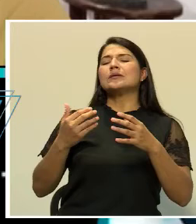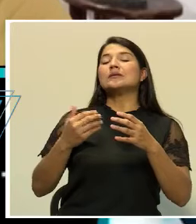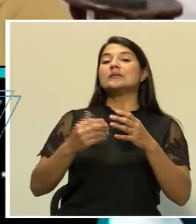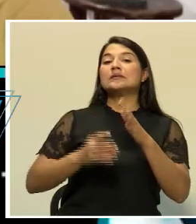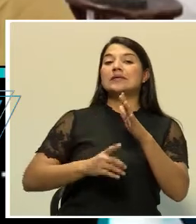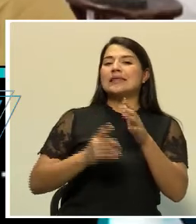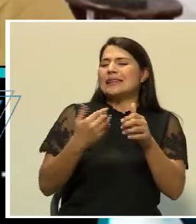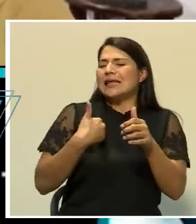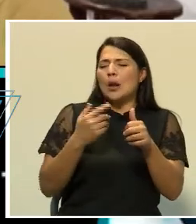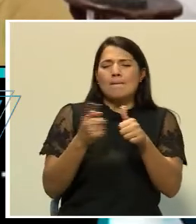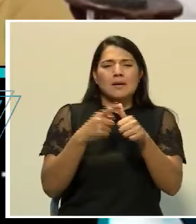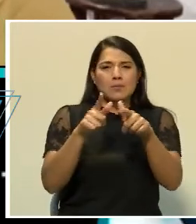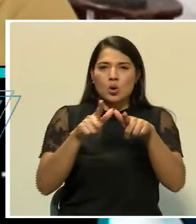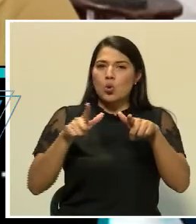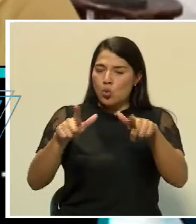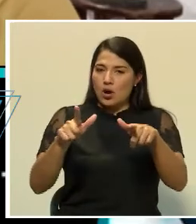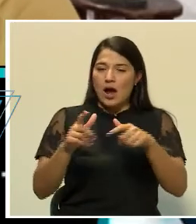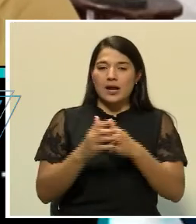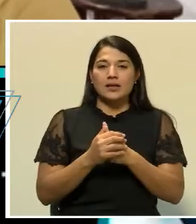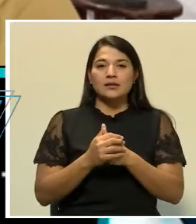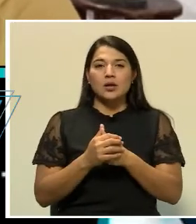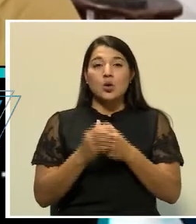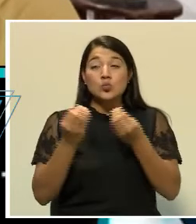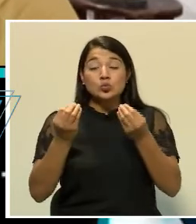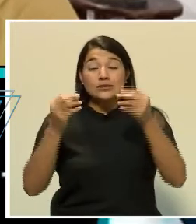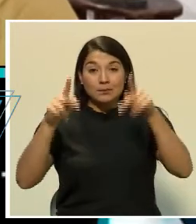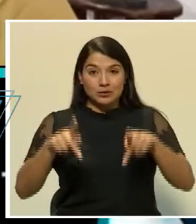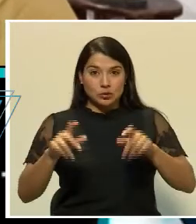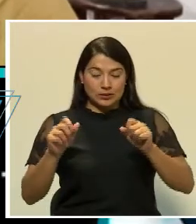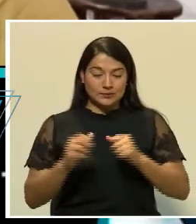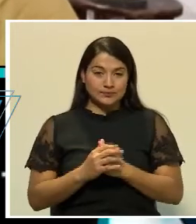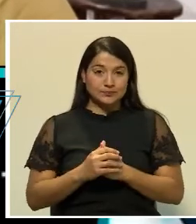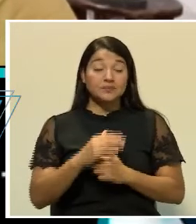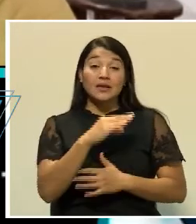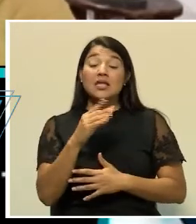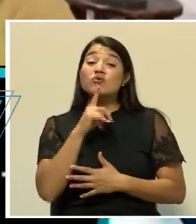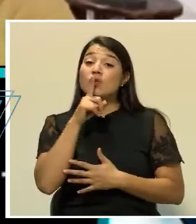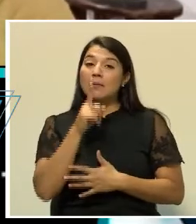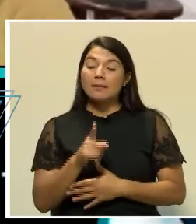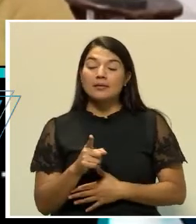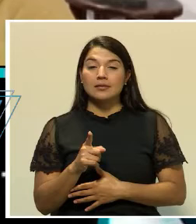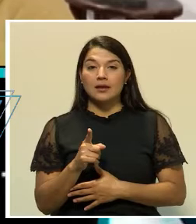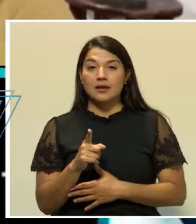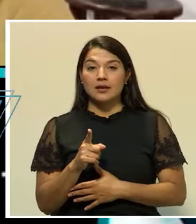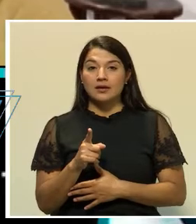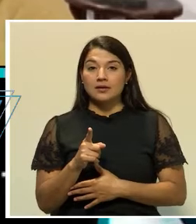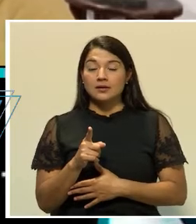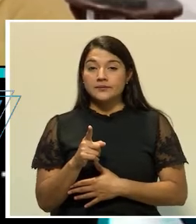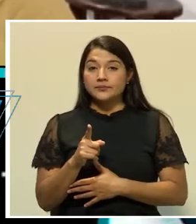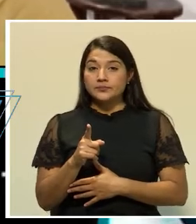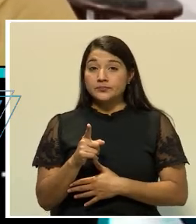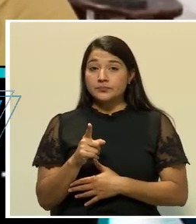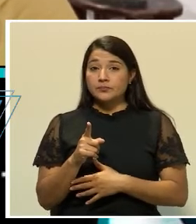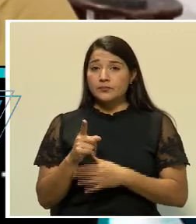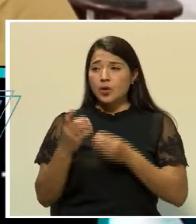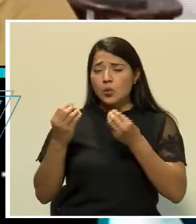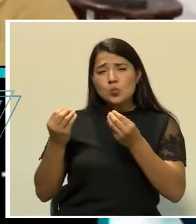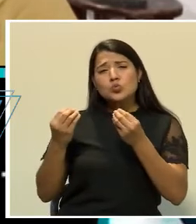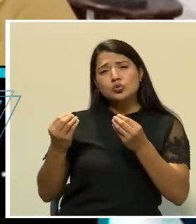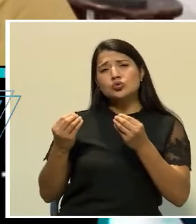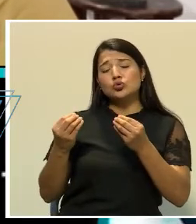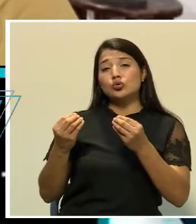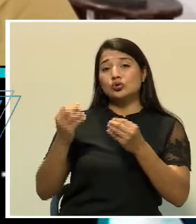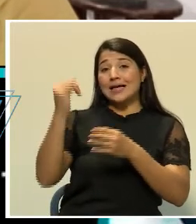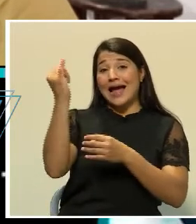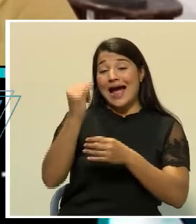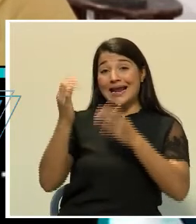de gente, ese porcentaje, cuánto número absoluto de personas puede ser. Y realmente hay gran mercado en China,